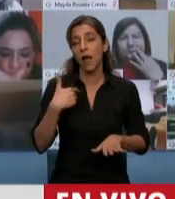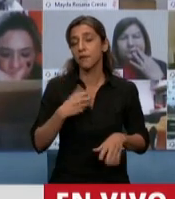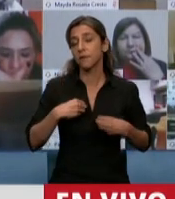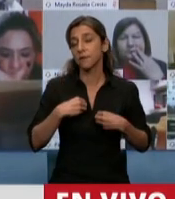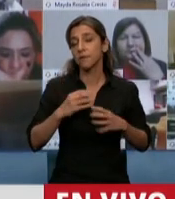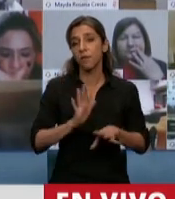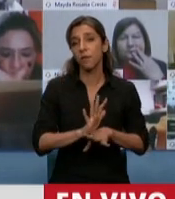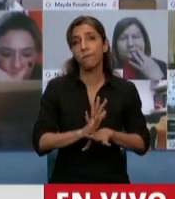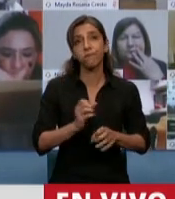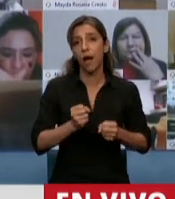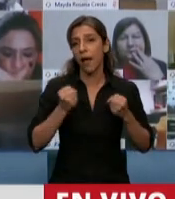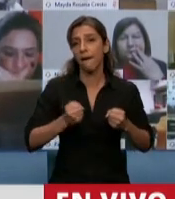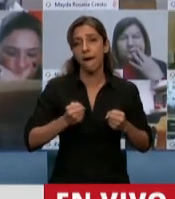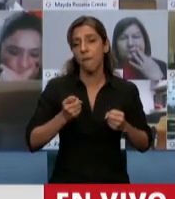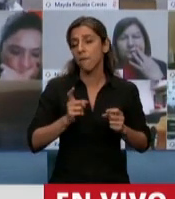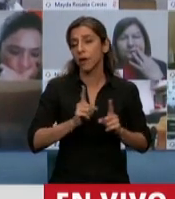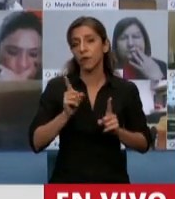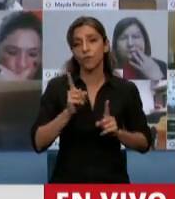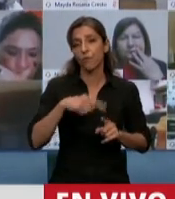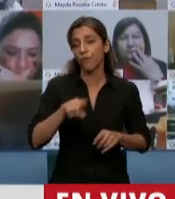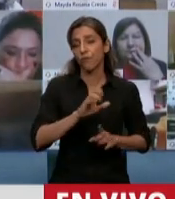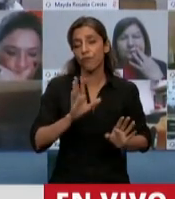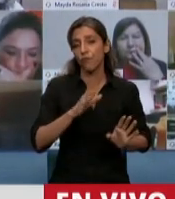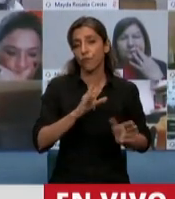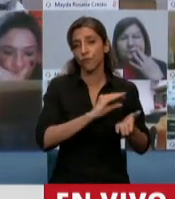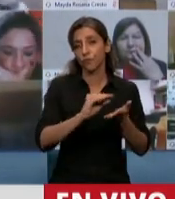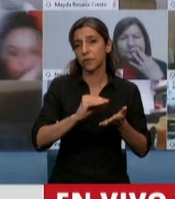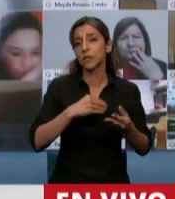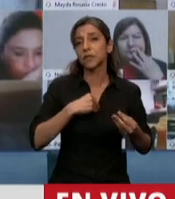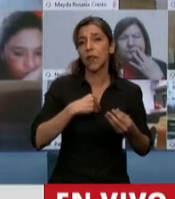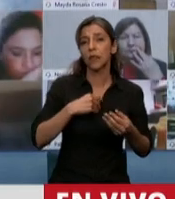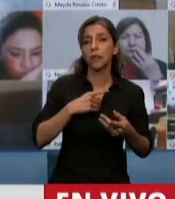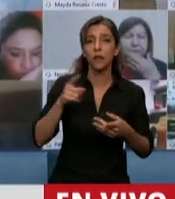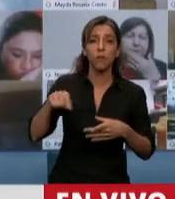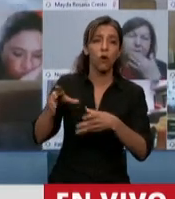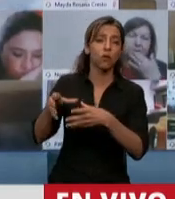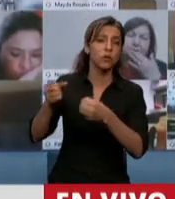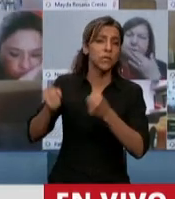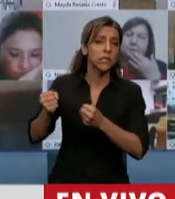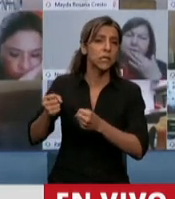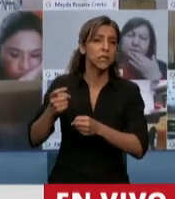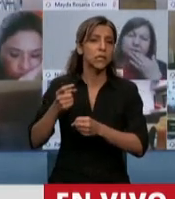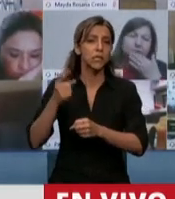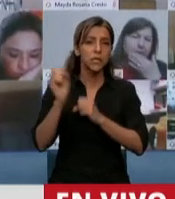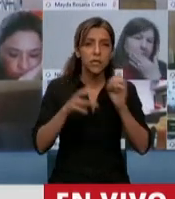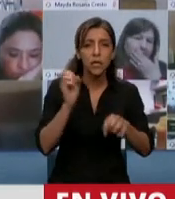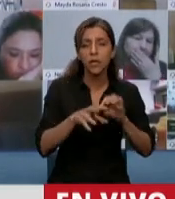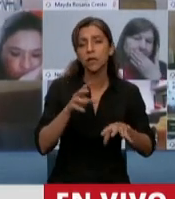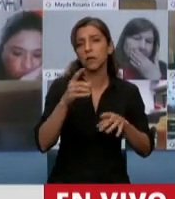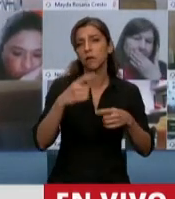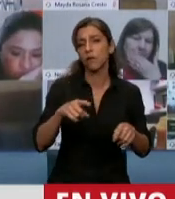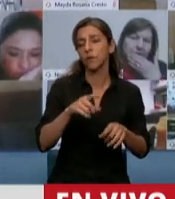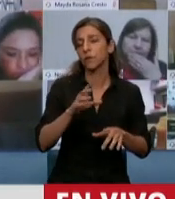que nos hemos sometido todos los diputados y diputadas, escuchando agresiones, agravios de todo